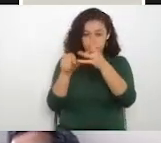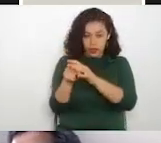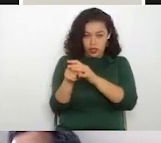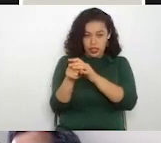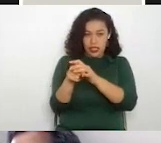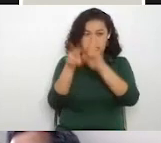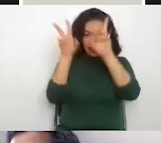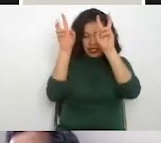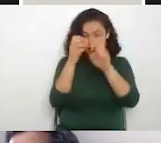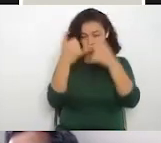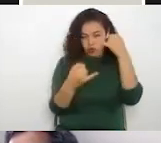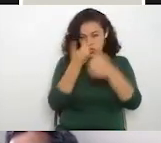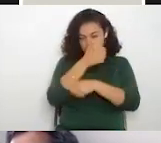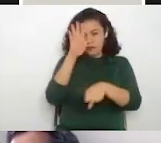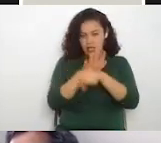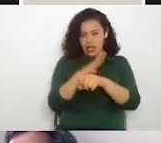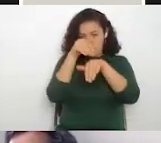jurídico administrativo aplicable